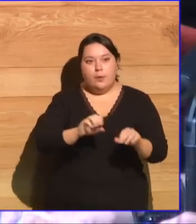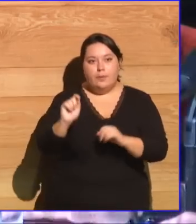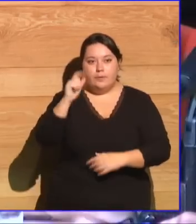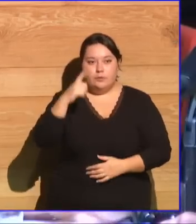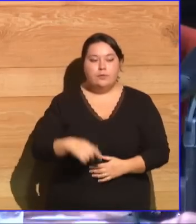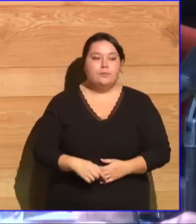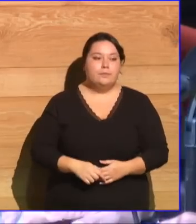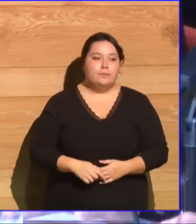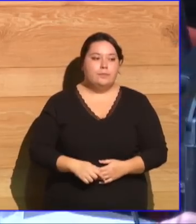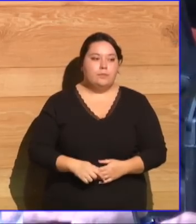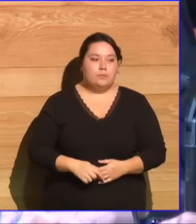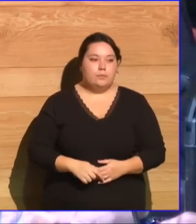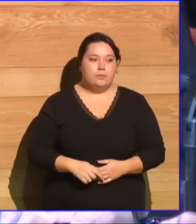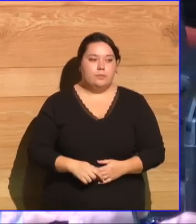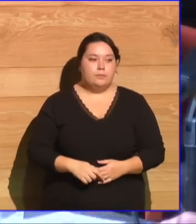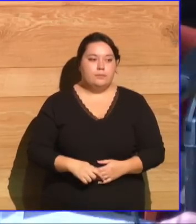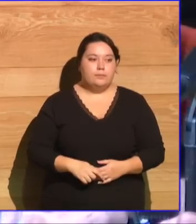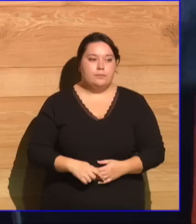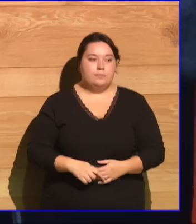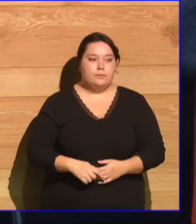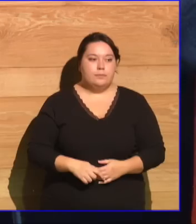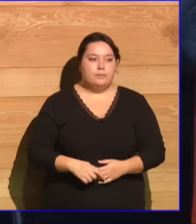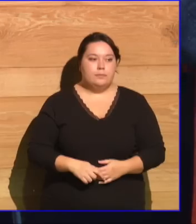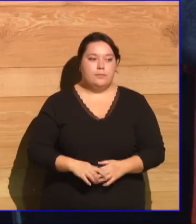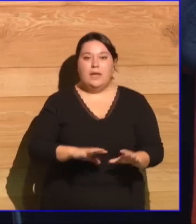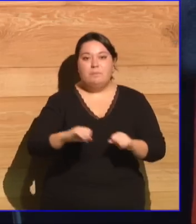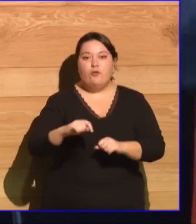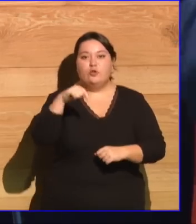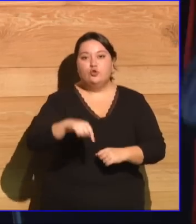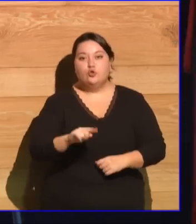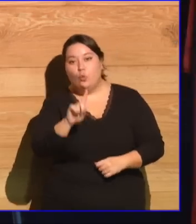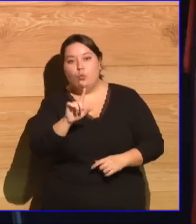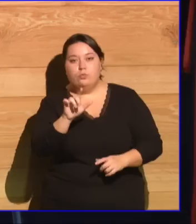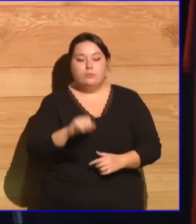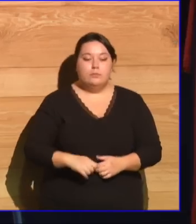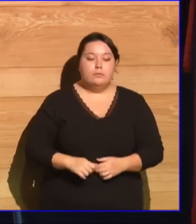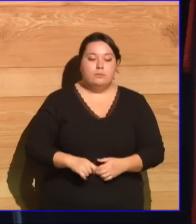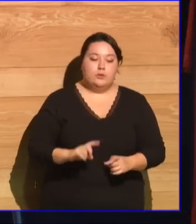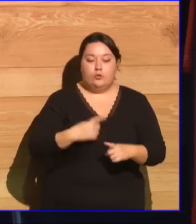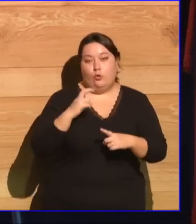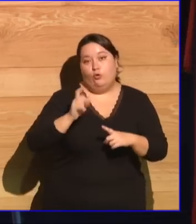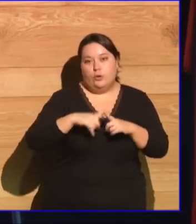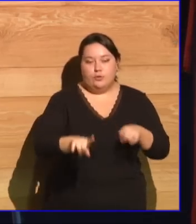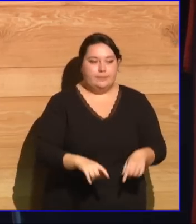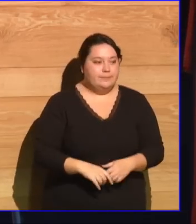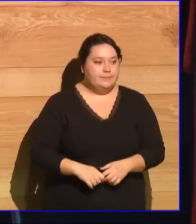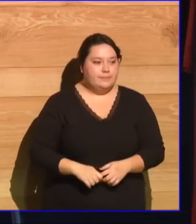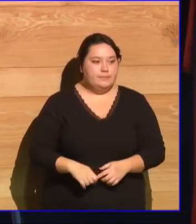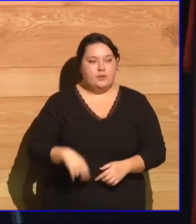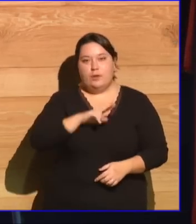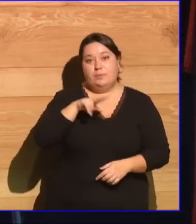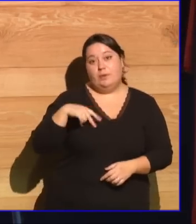el Estamos Imperio- en el Imperio del Sur. Imperio del Sol. Del Sol. El Imperio del Sol era una... Sol otra- era- El de lo de la moto. Era Era una en película era que en vi yo... Memphis,